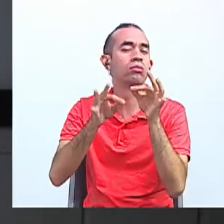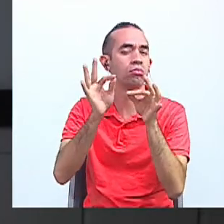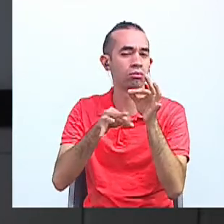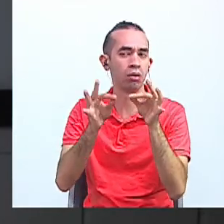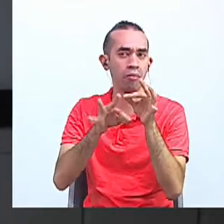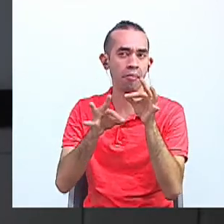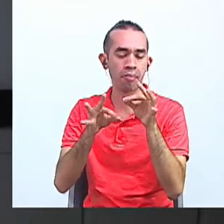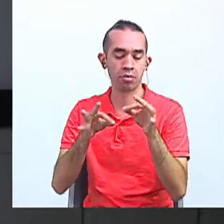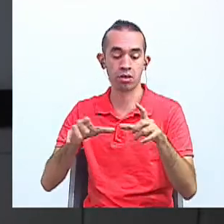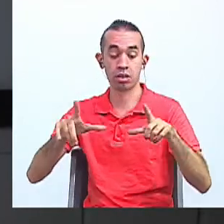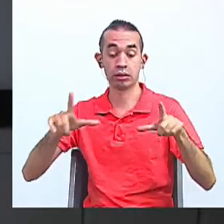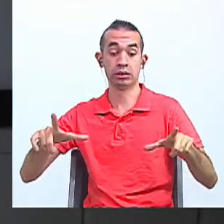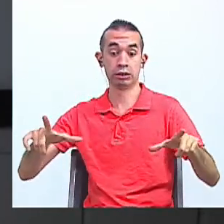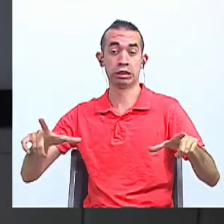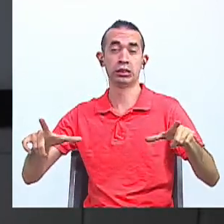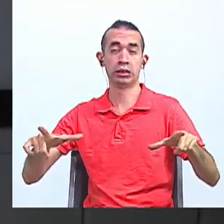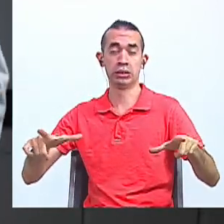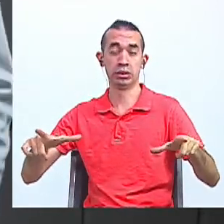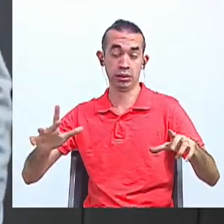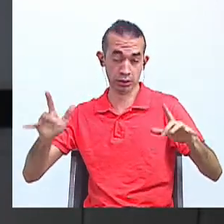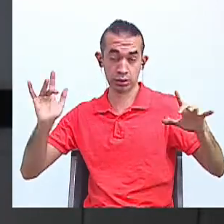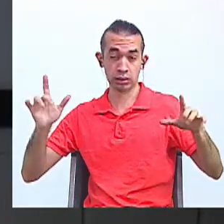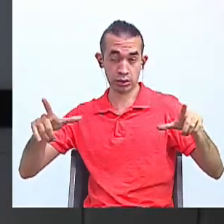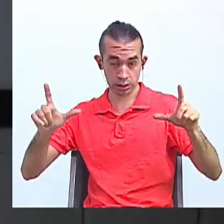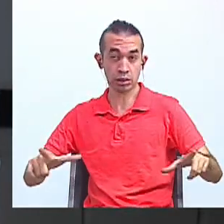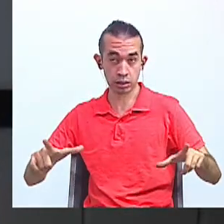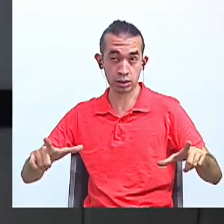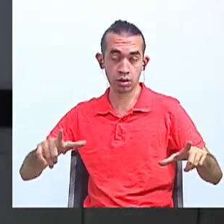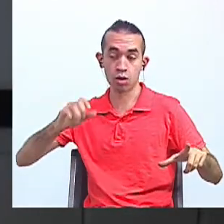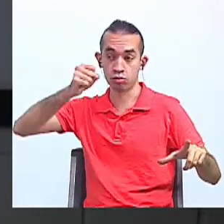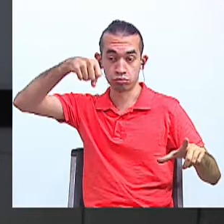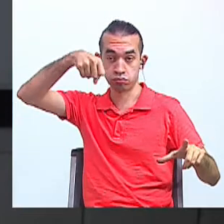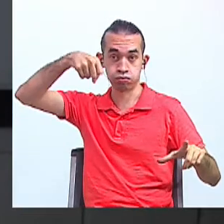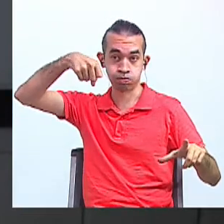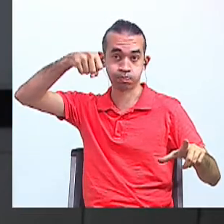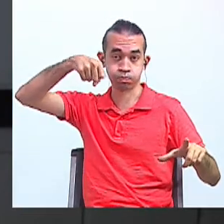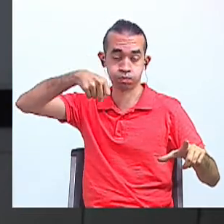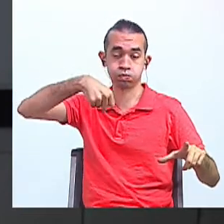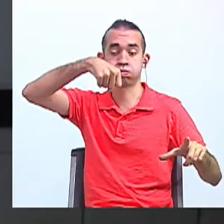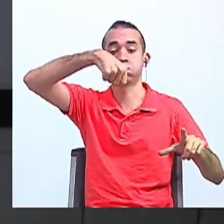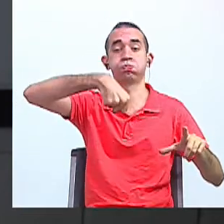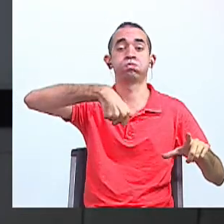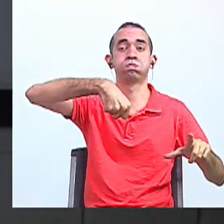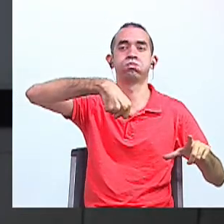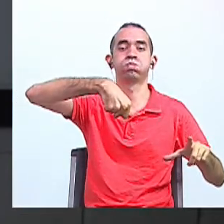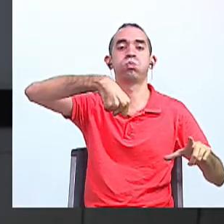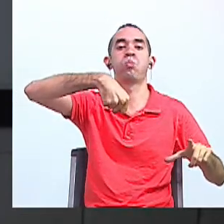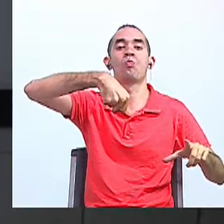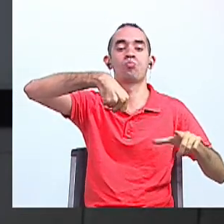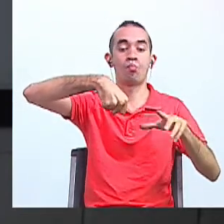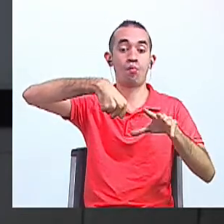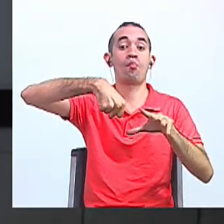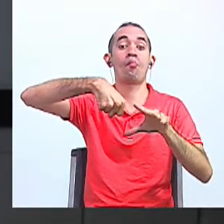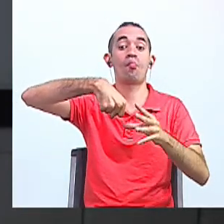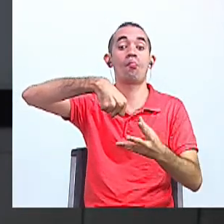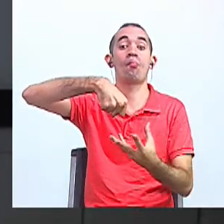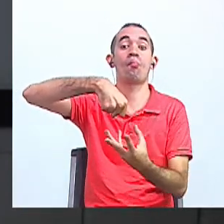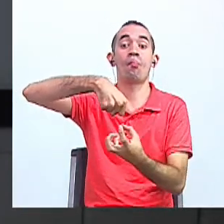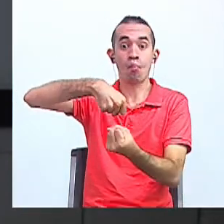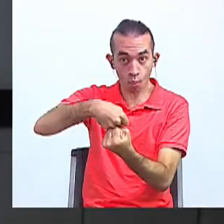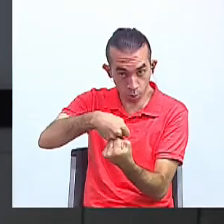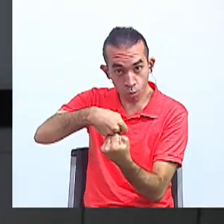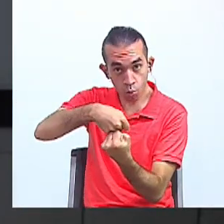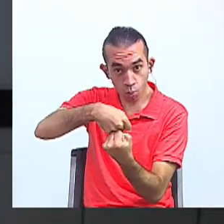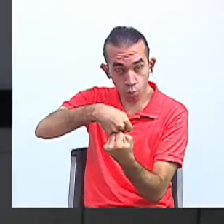al poner en contacto la lámina de hule con el porcelanato, se va a crear un vacío en el interior de